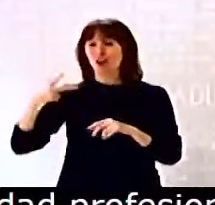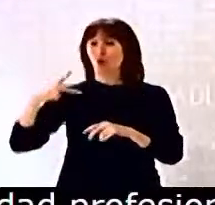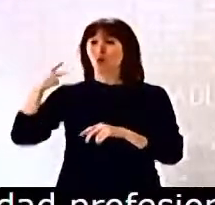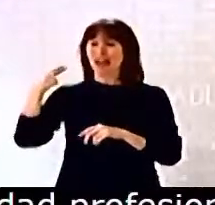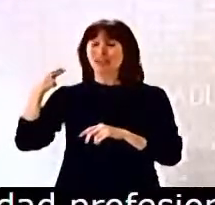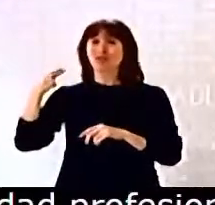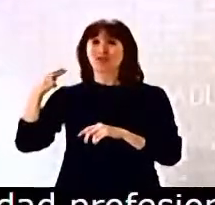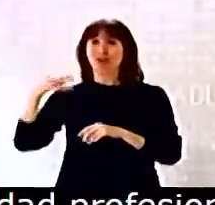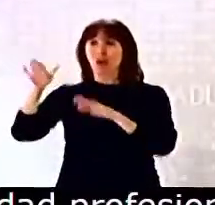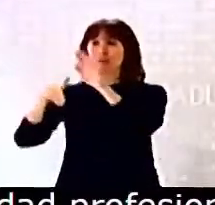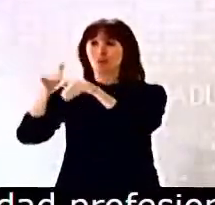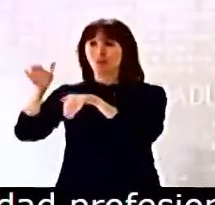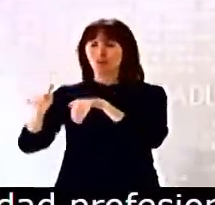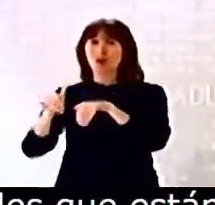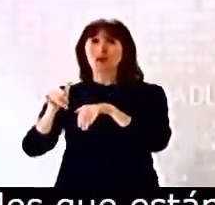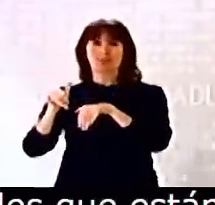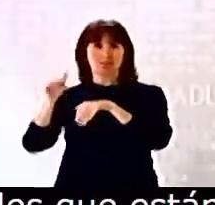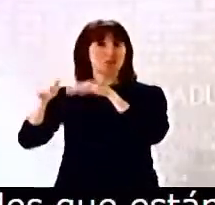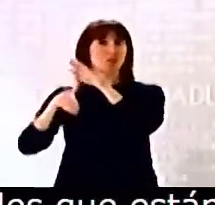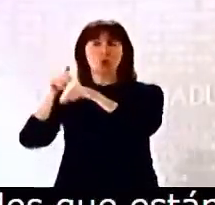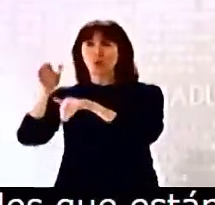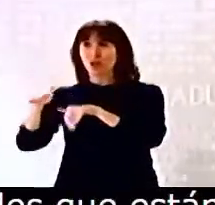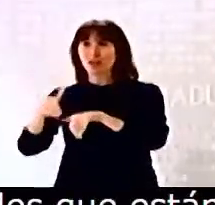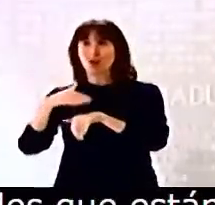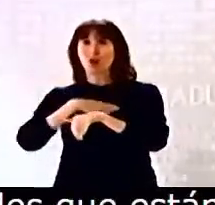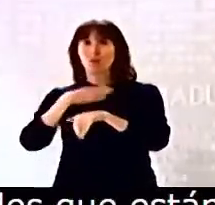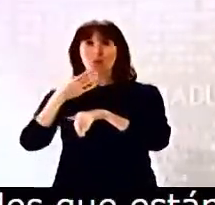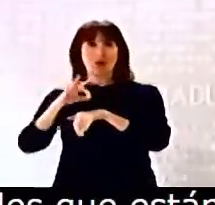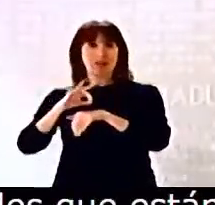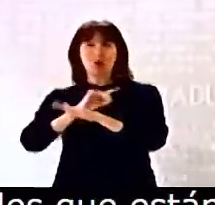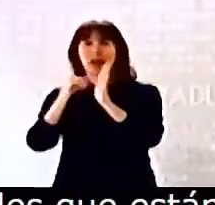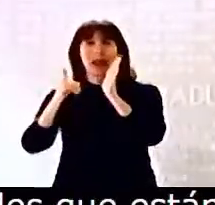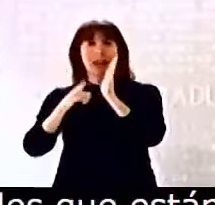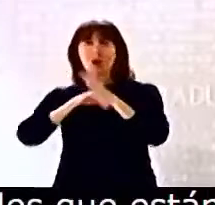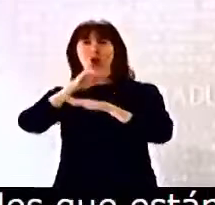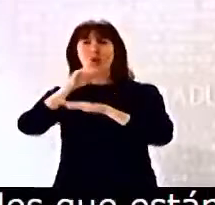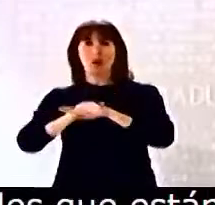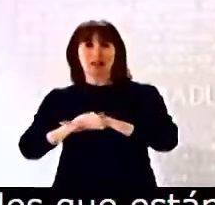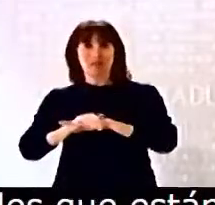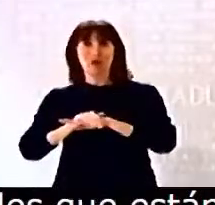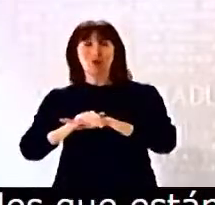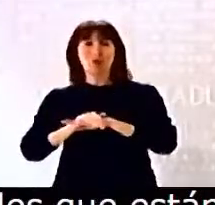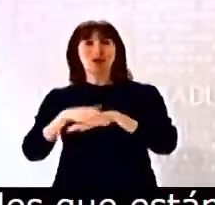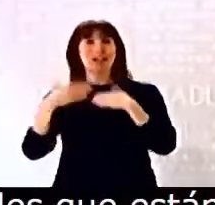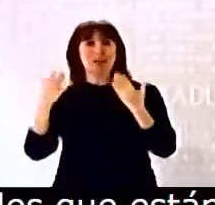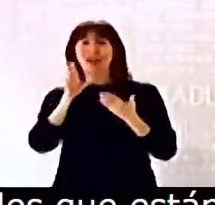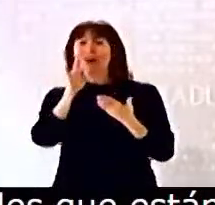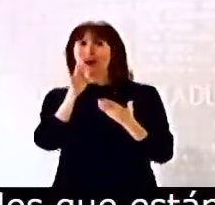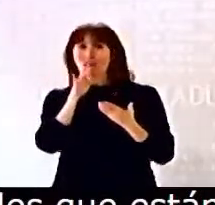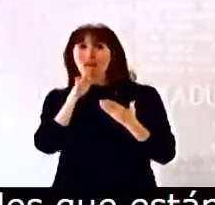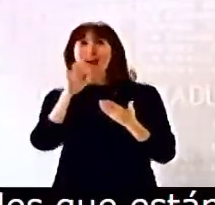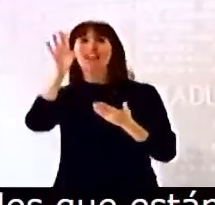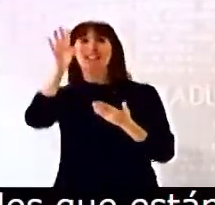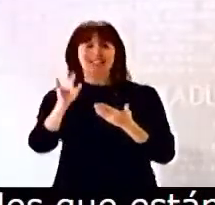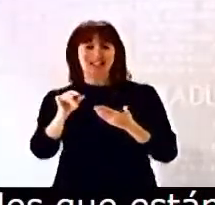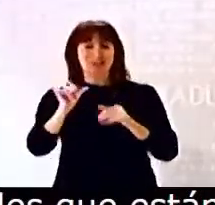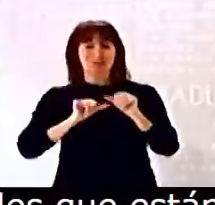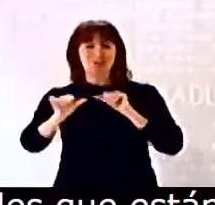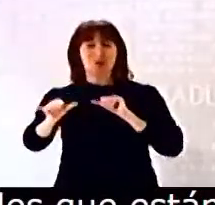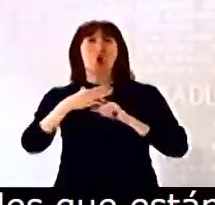jubilados con todas las de la ley. Por lo tanto, ahora sí estamos en